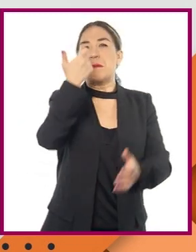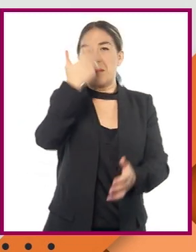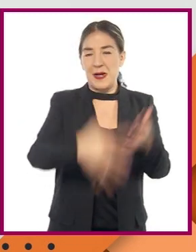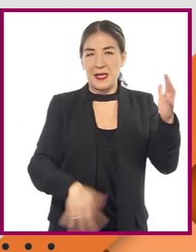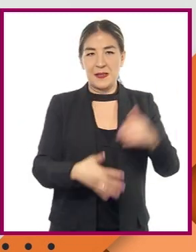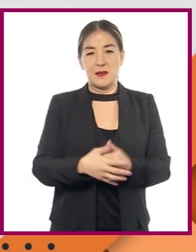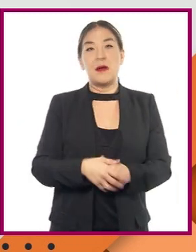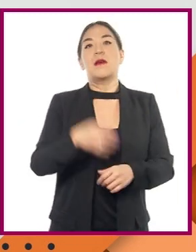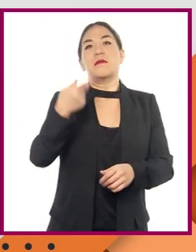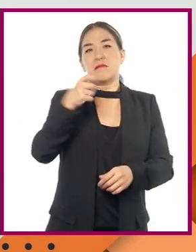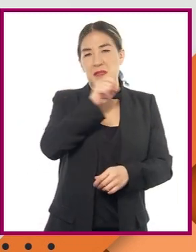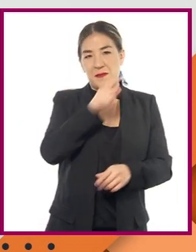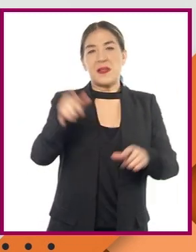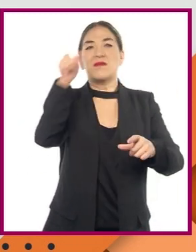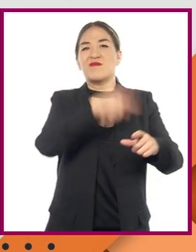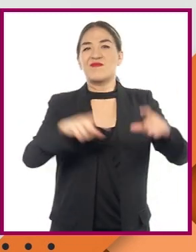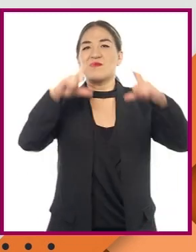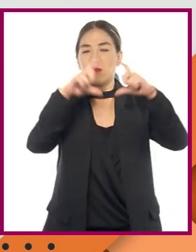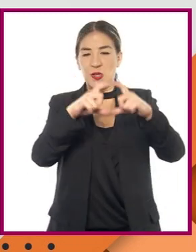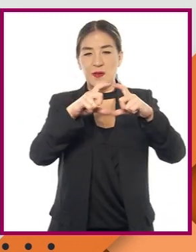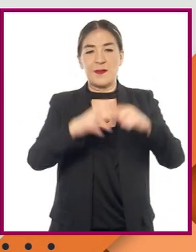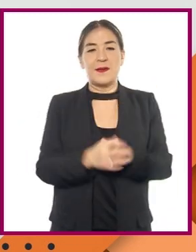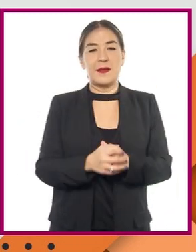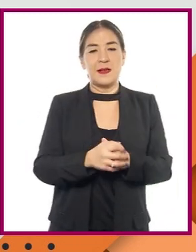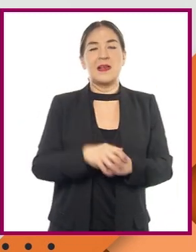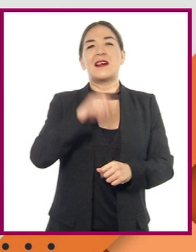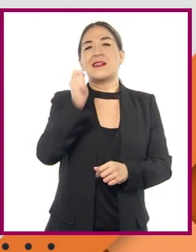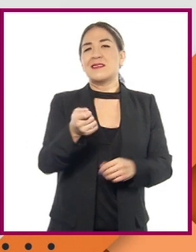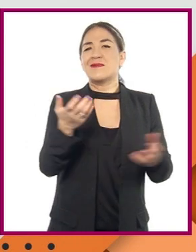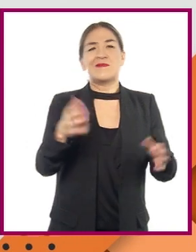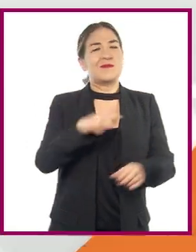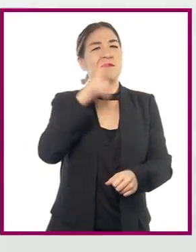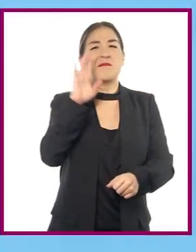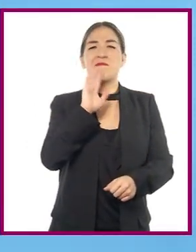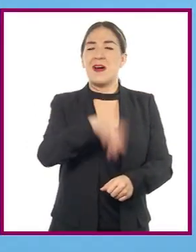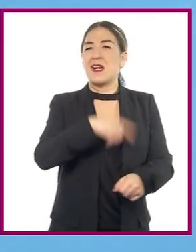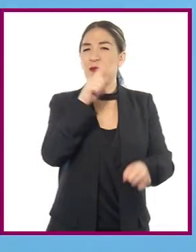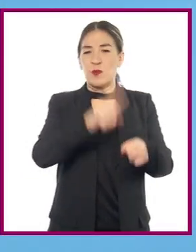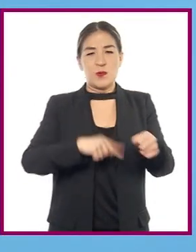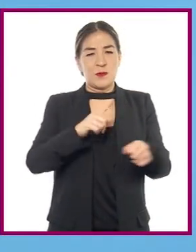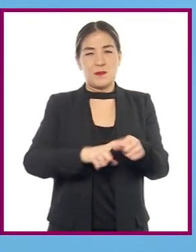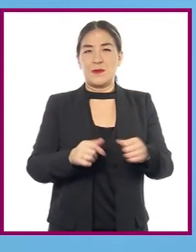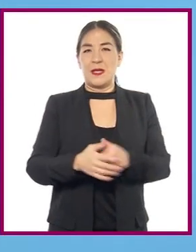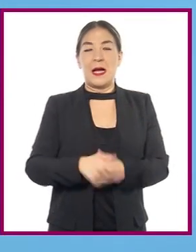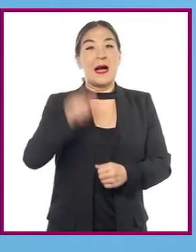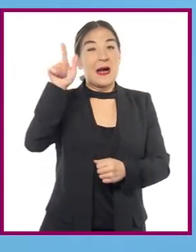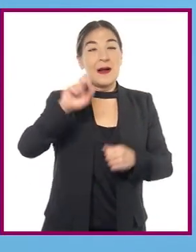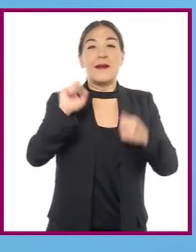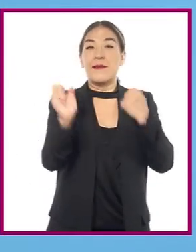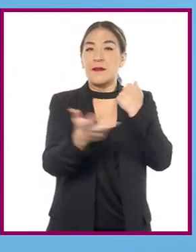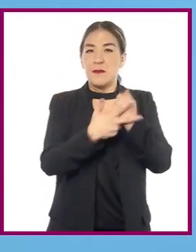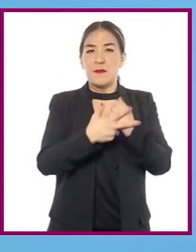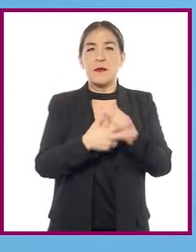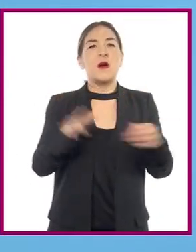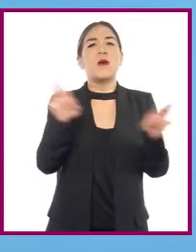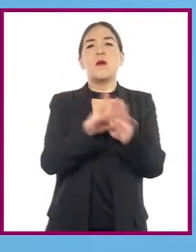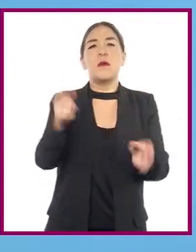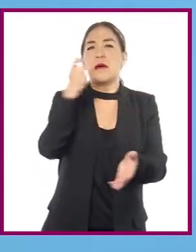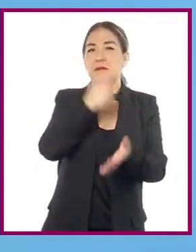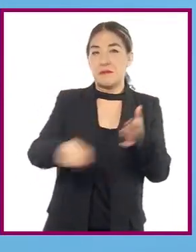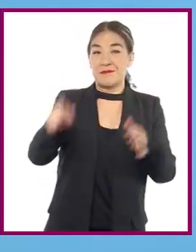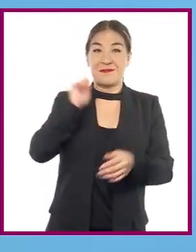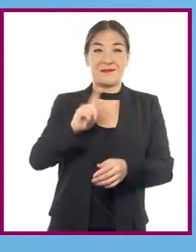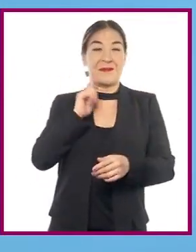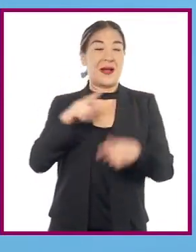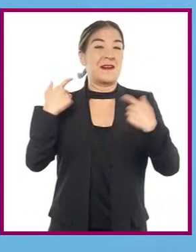enteramente redondas, sino siempre abolladas y de malísimo color. En Europa no las compran las señoras de